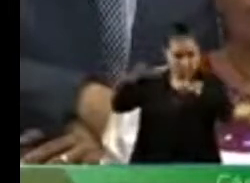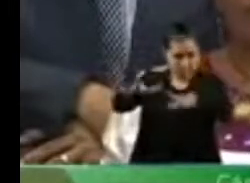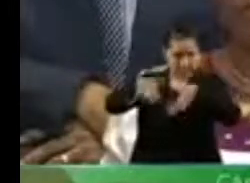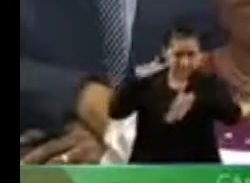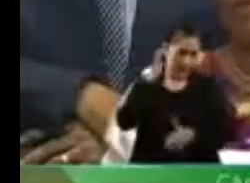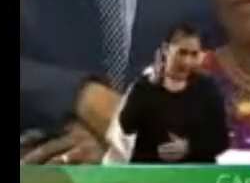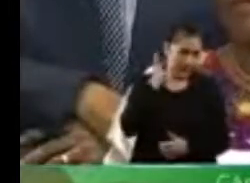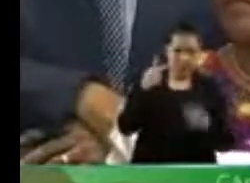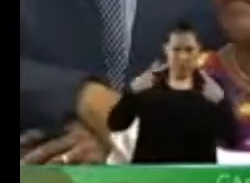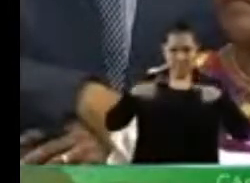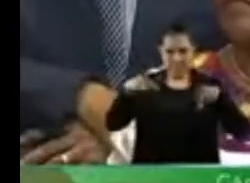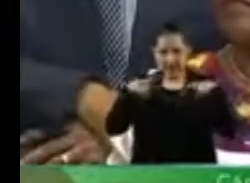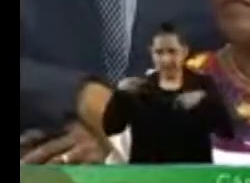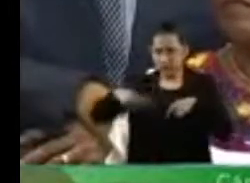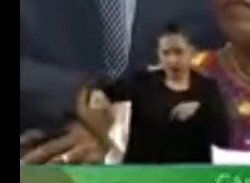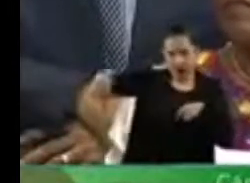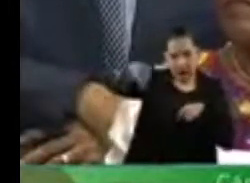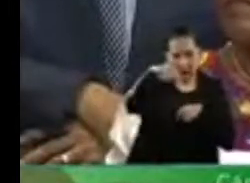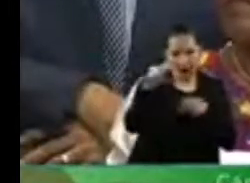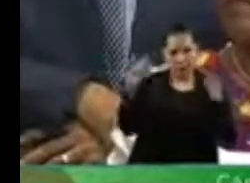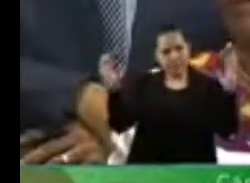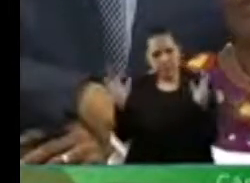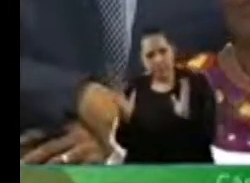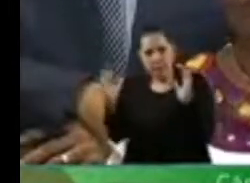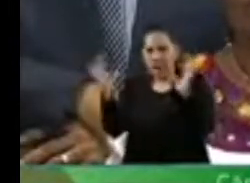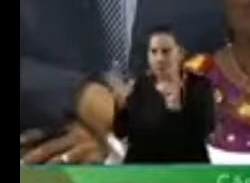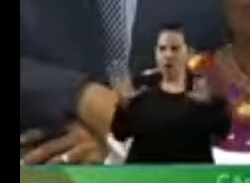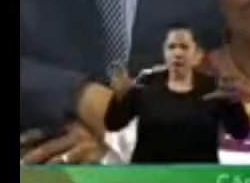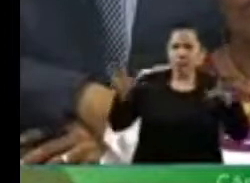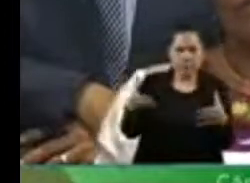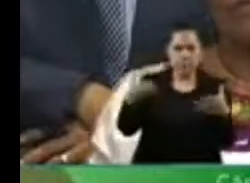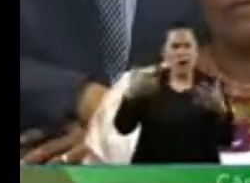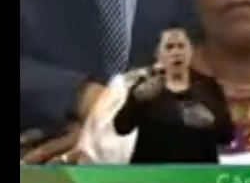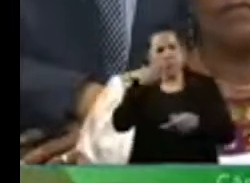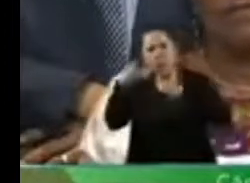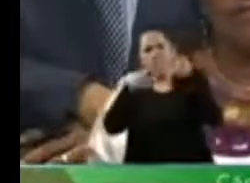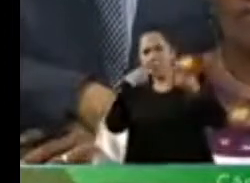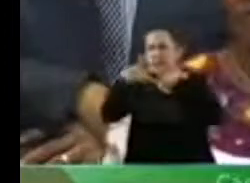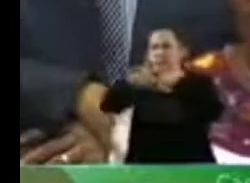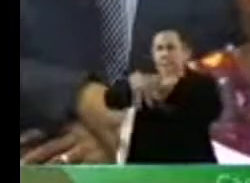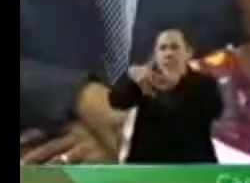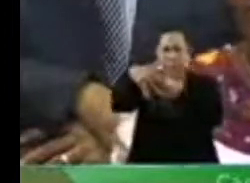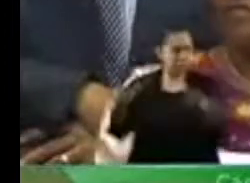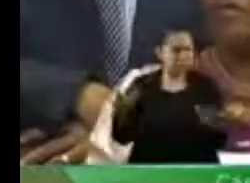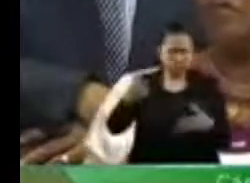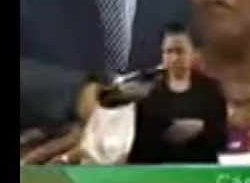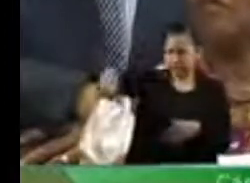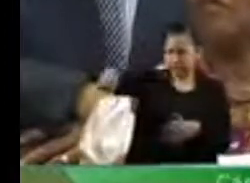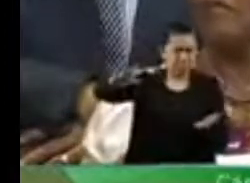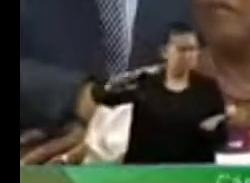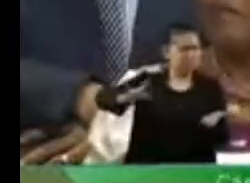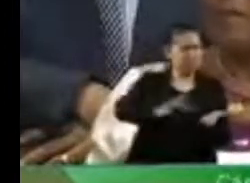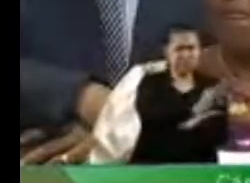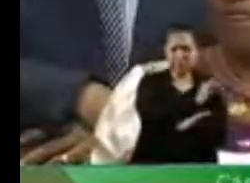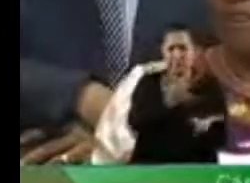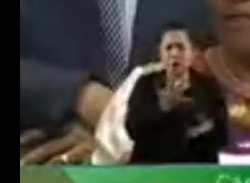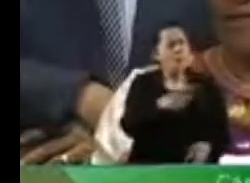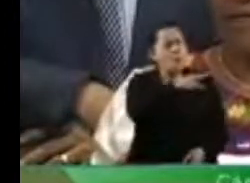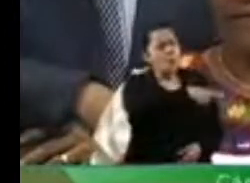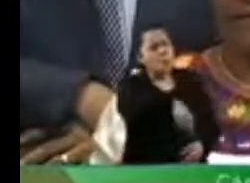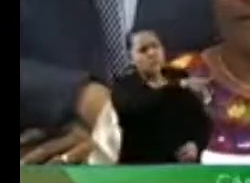les preguntaría, ¿dónde está la de ustedes, diputadas y diputados de la oposición? ¿Dónde está el pueblo que